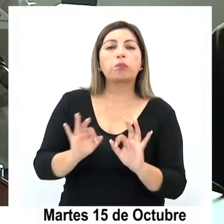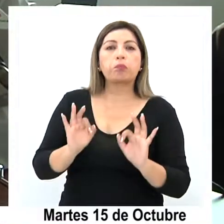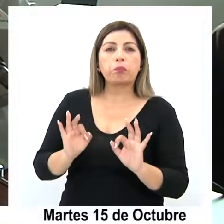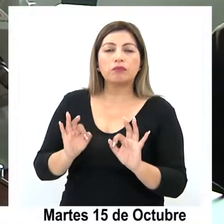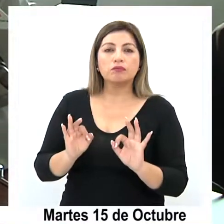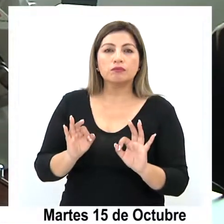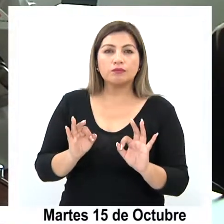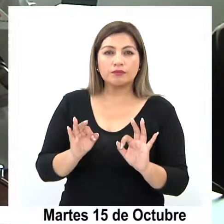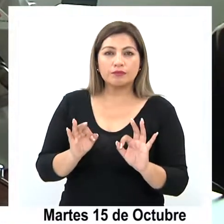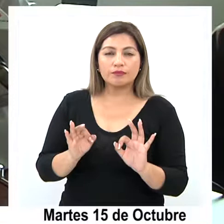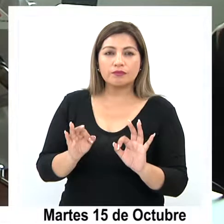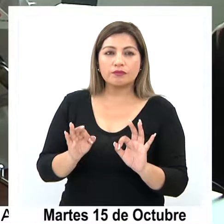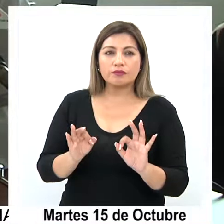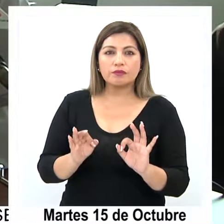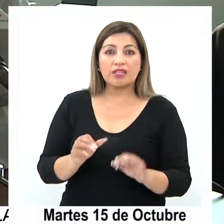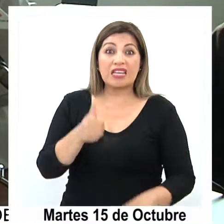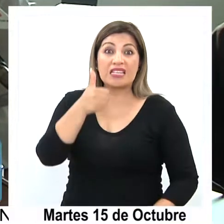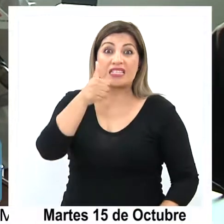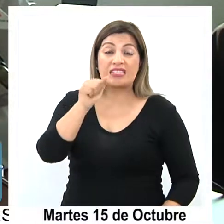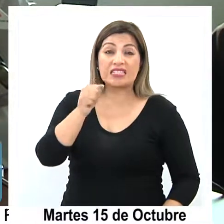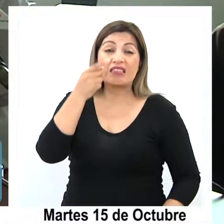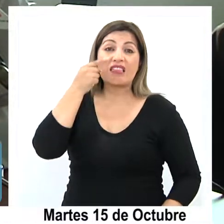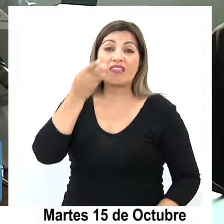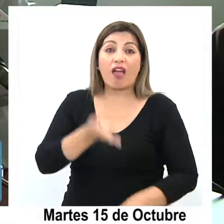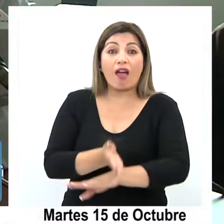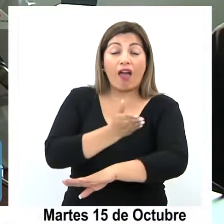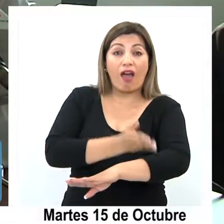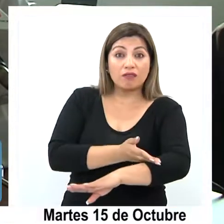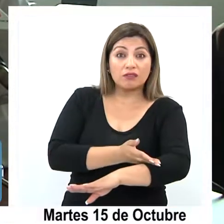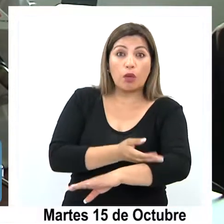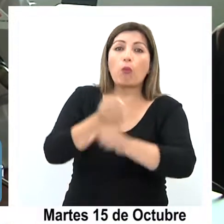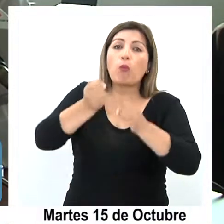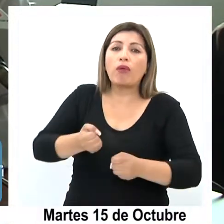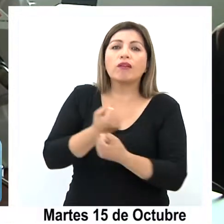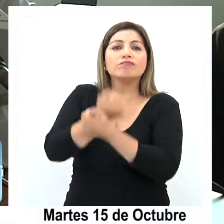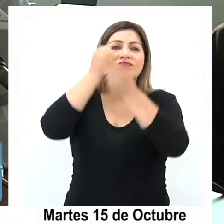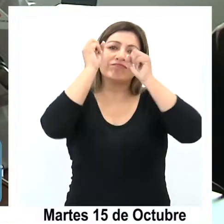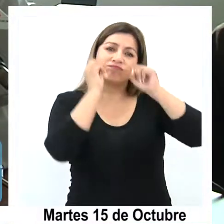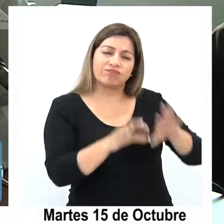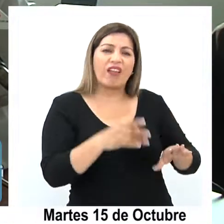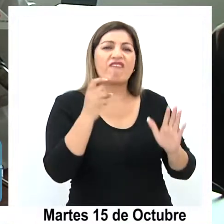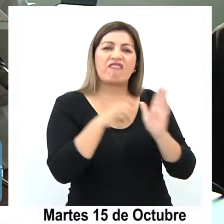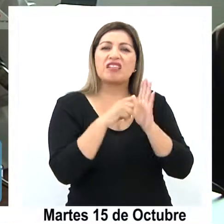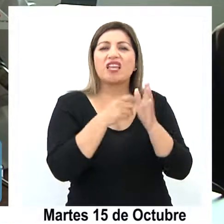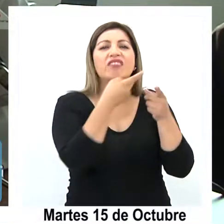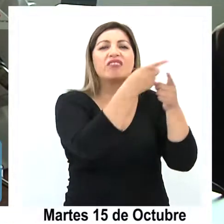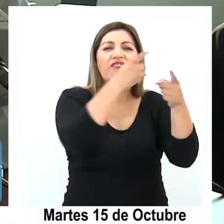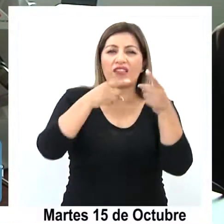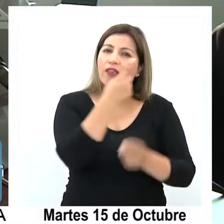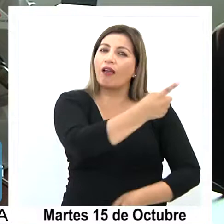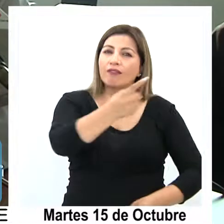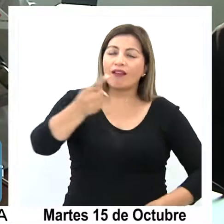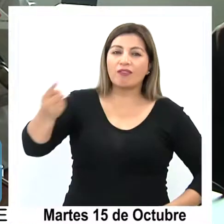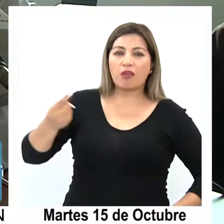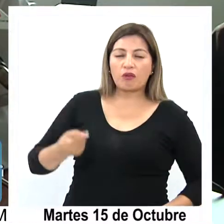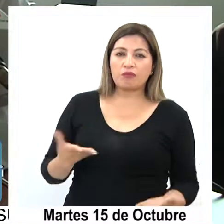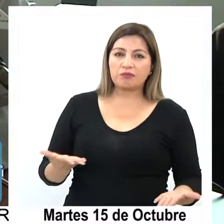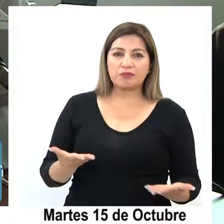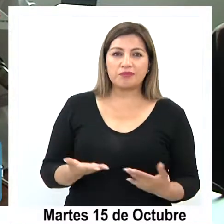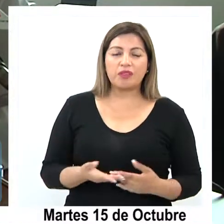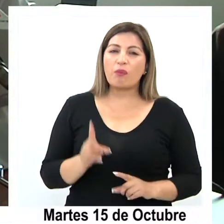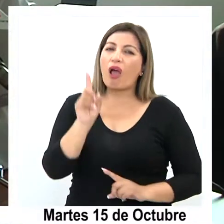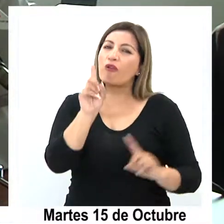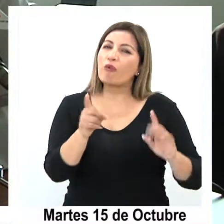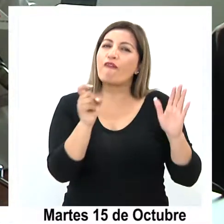Ellos pueden, 60 días antes de la elección deben hacerlo. Hay periodos distintos dependiendo del cargo. Pero en todos ellos hay